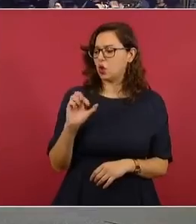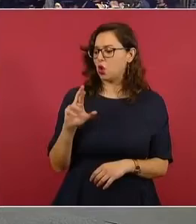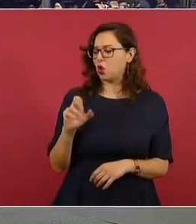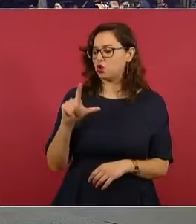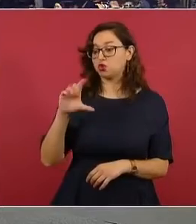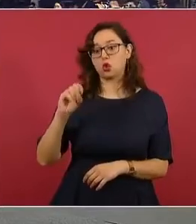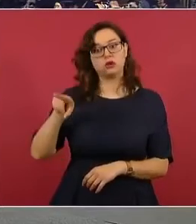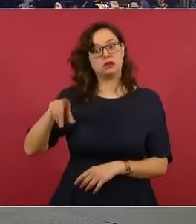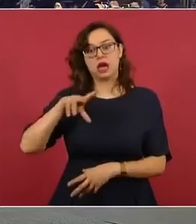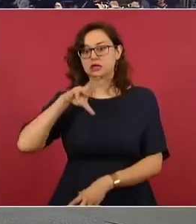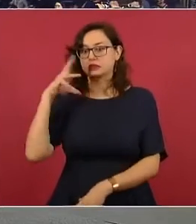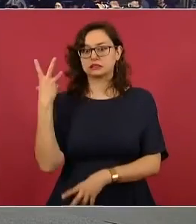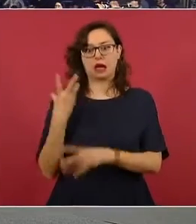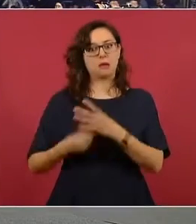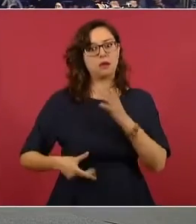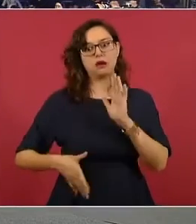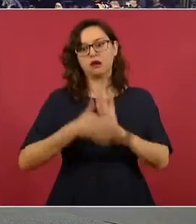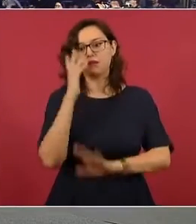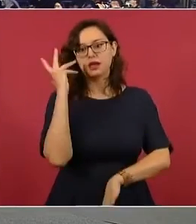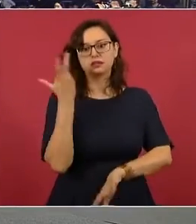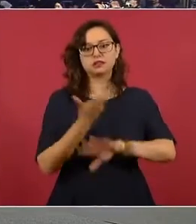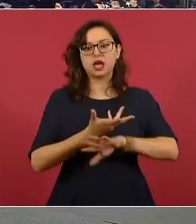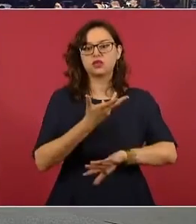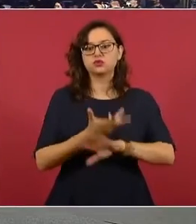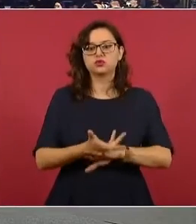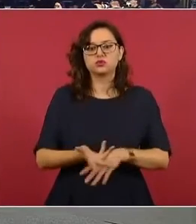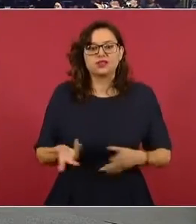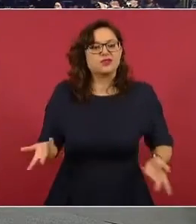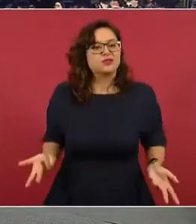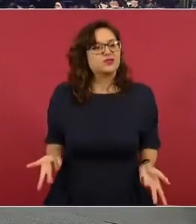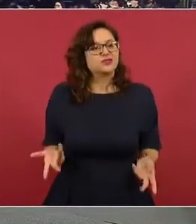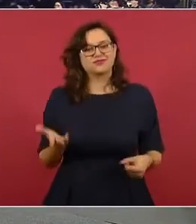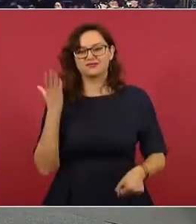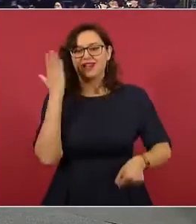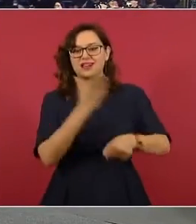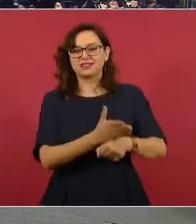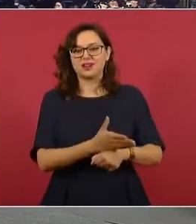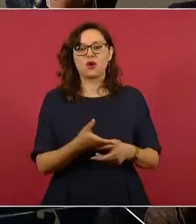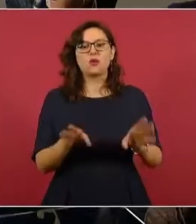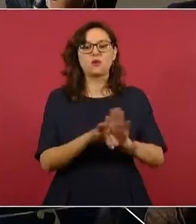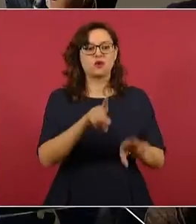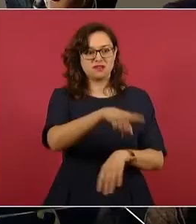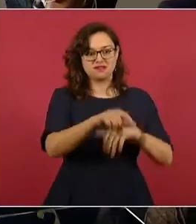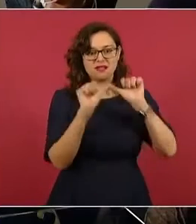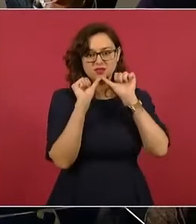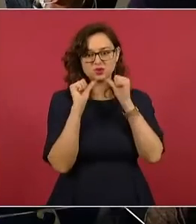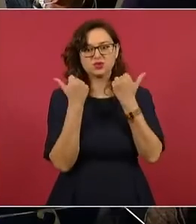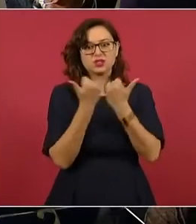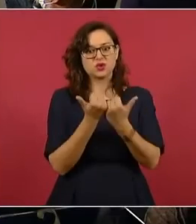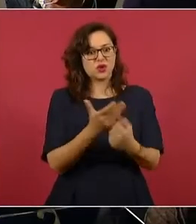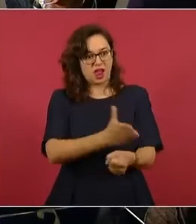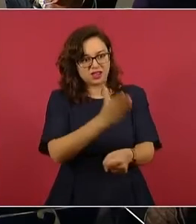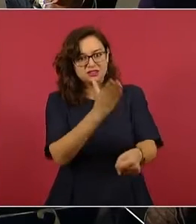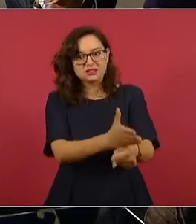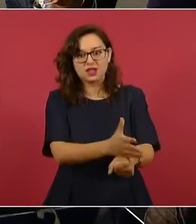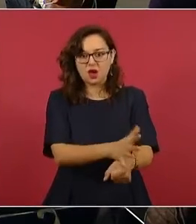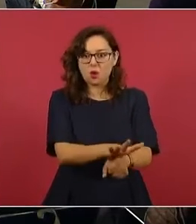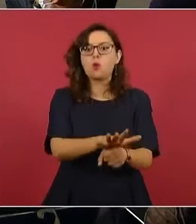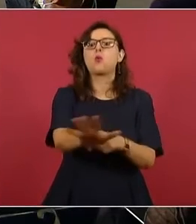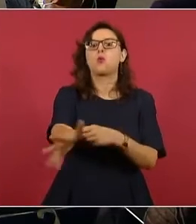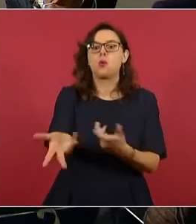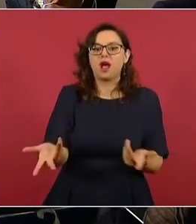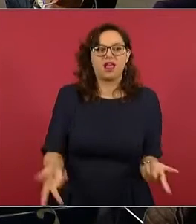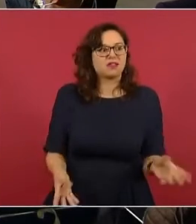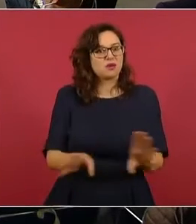en Estados Unidos, y de la Comisión Unidos contra la Trata, cuál va a ser la responsabilidad de